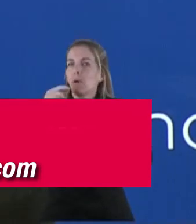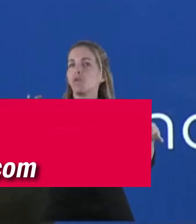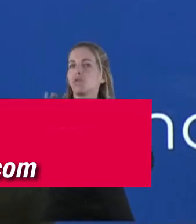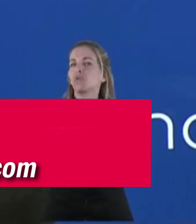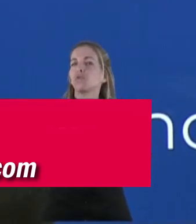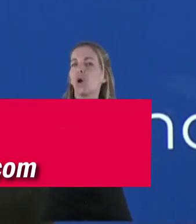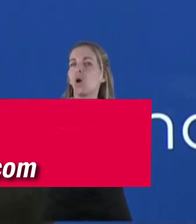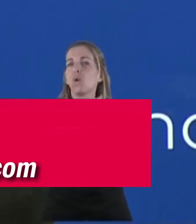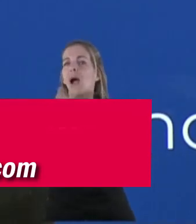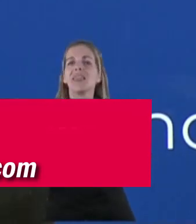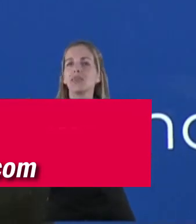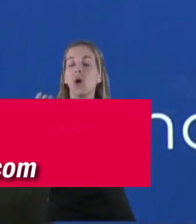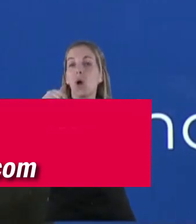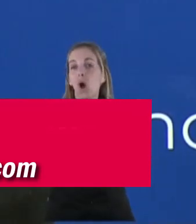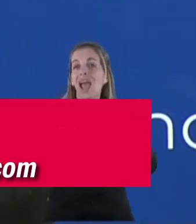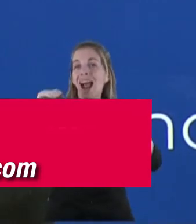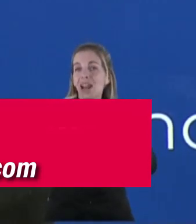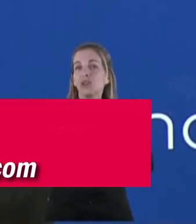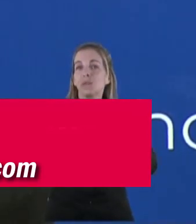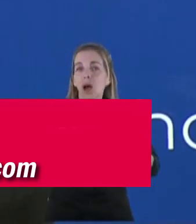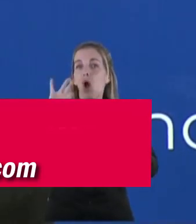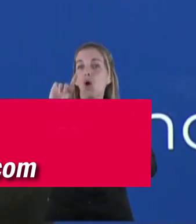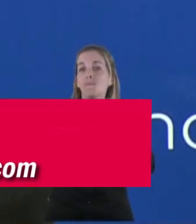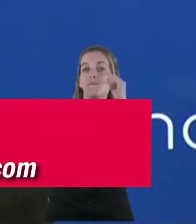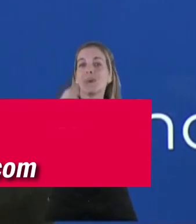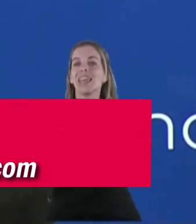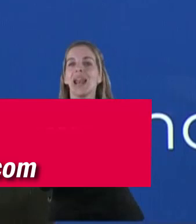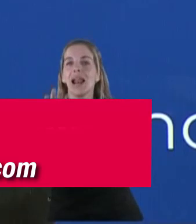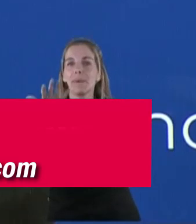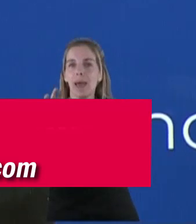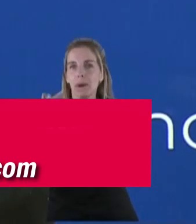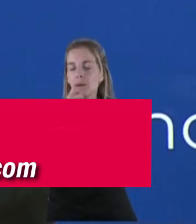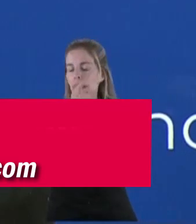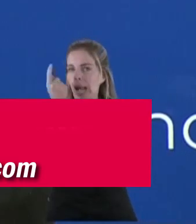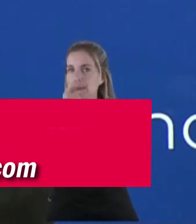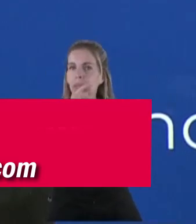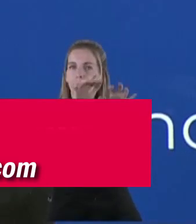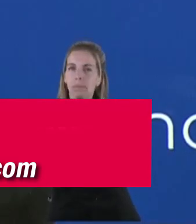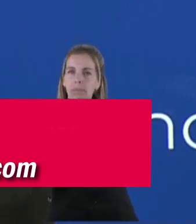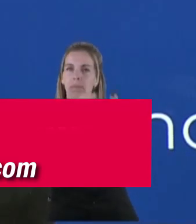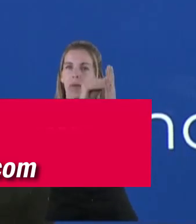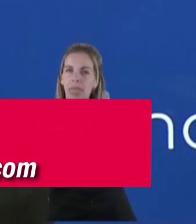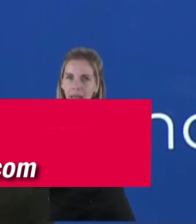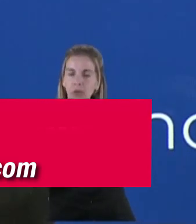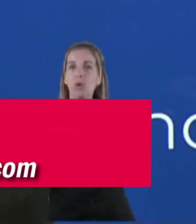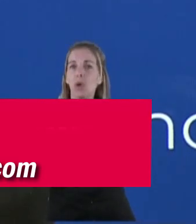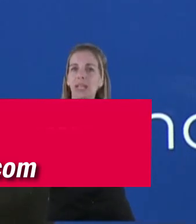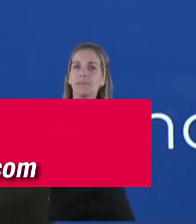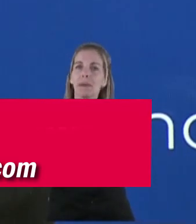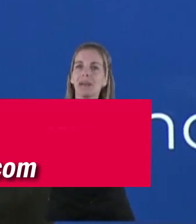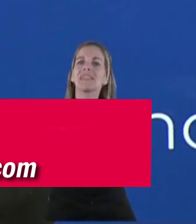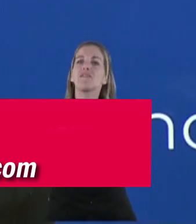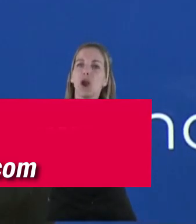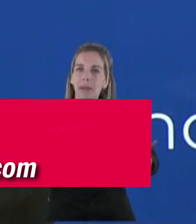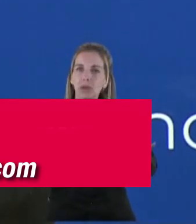o mañana a la mañana, pero estamos cargando muy rápido los datos, así que ni bien tengamos más información, se las vamos a dar.